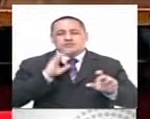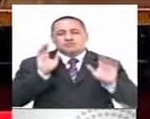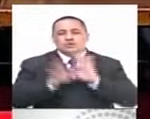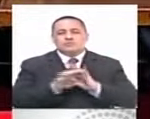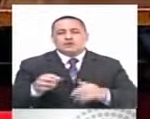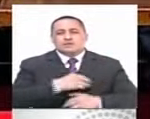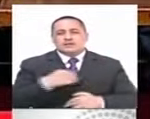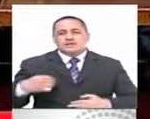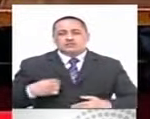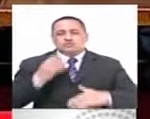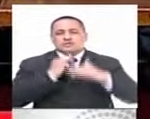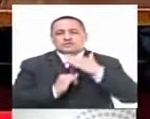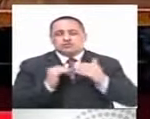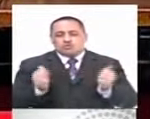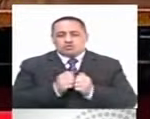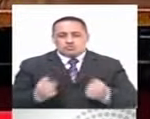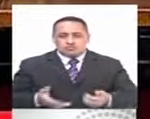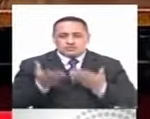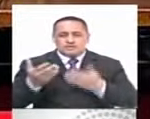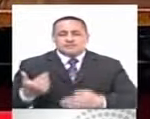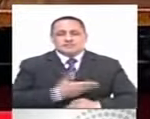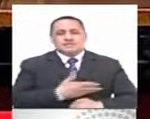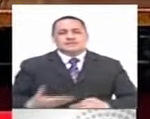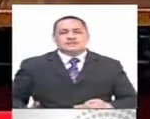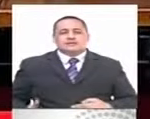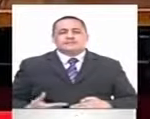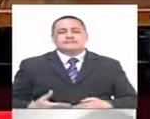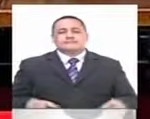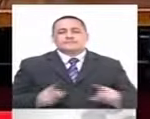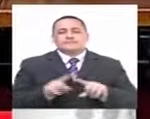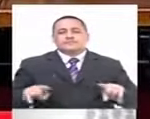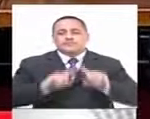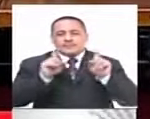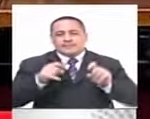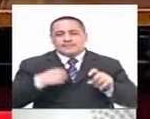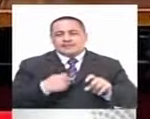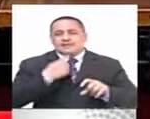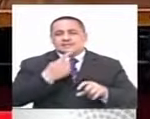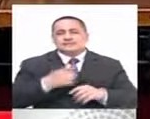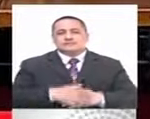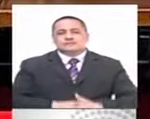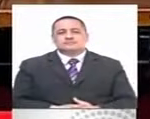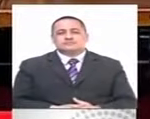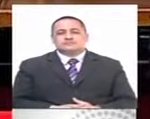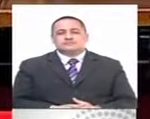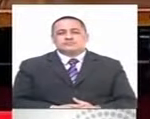señor ministro de Interior a través suyo, presidenta. Las preguntas que le quiero hacer son los siguientes.